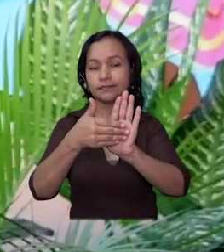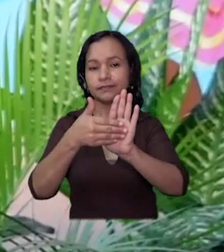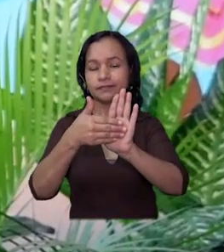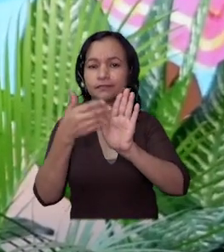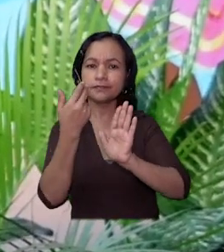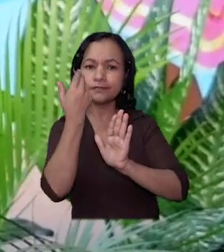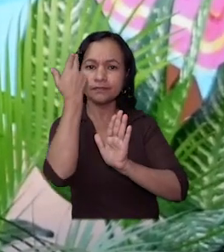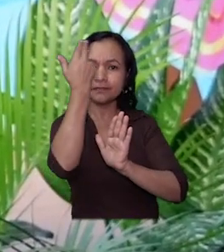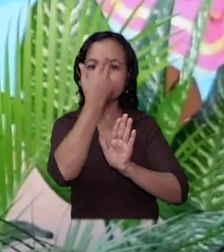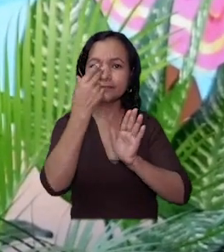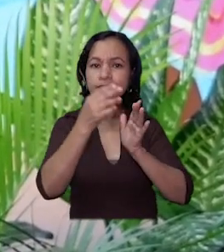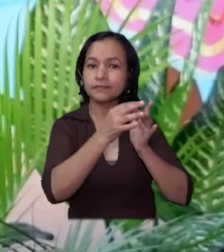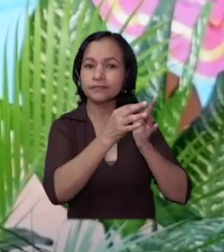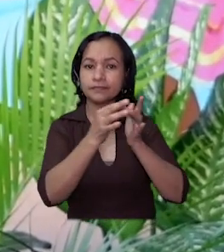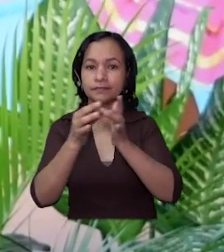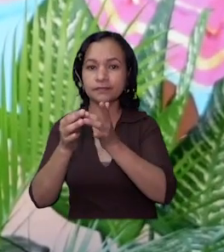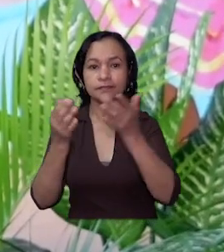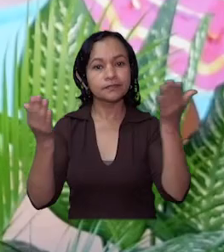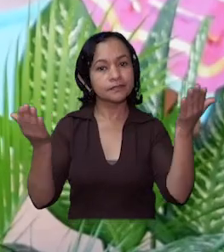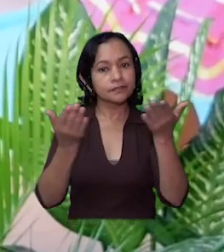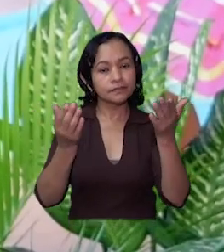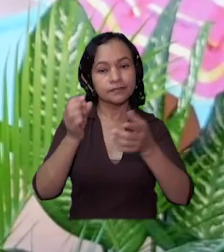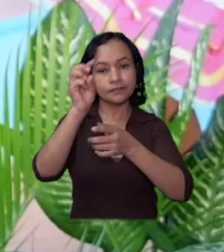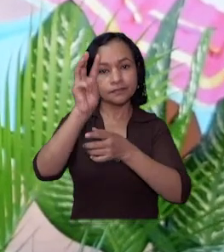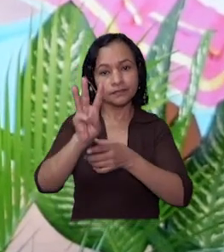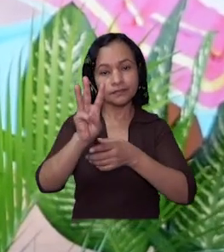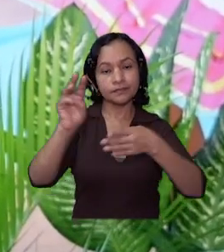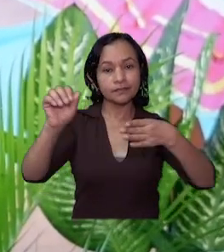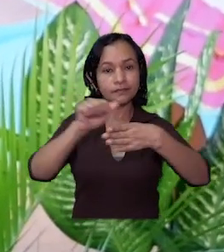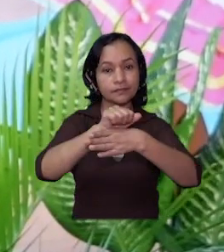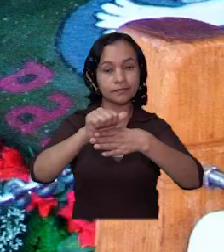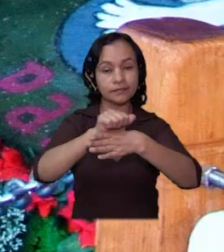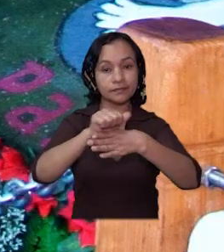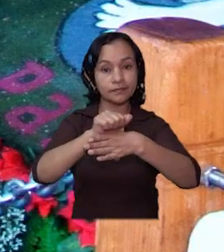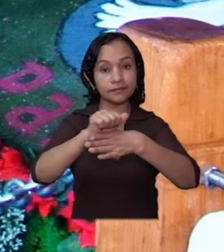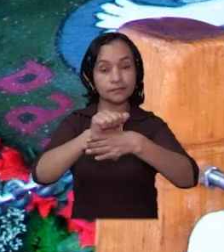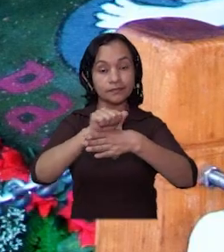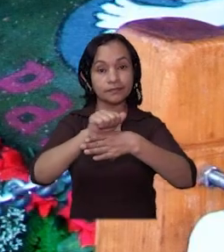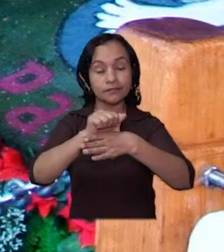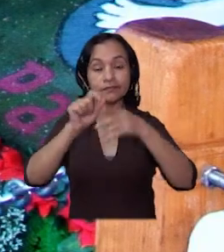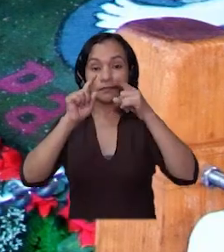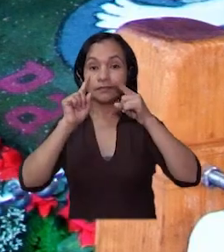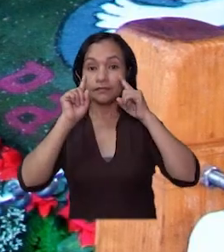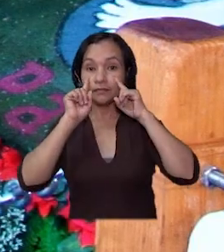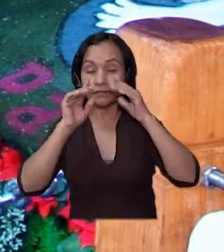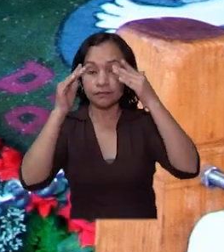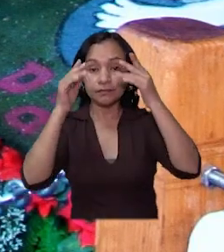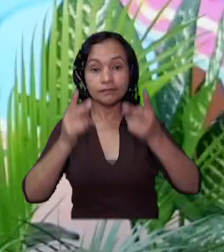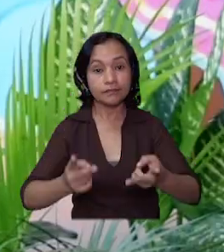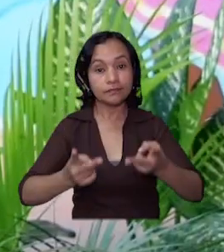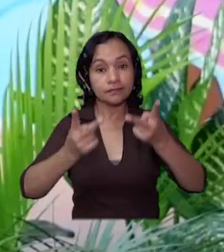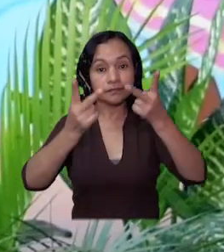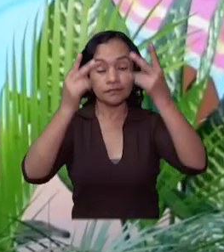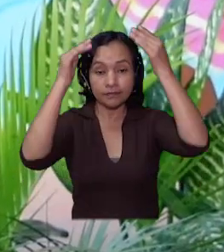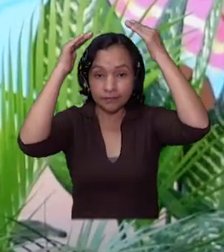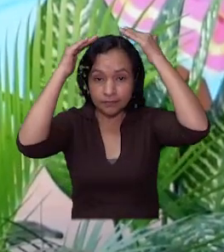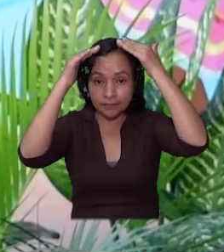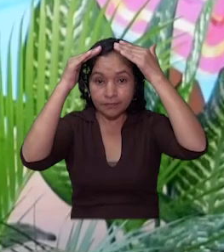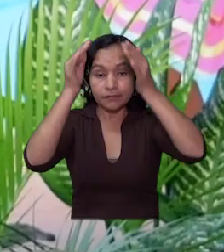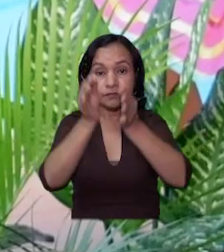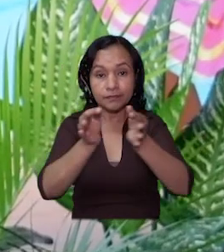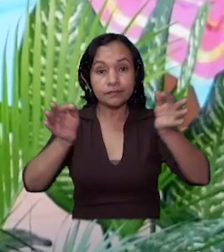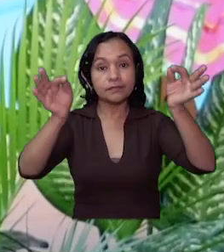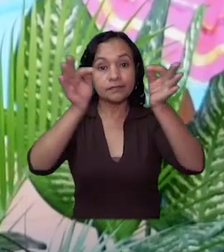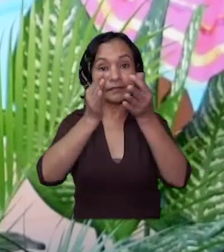un reportaje especial referido al desarrollo del tercer ejercicio nacional de preparación y protección para la vida, en el que se destaca